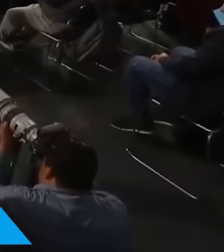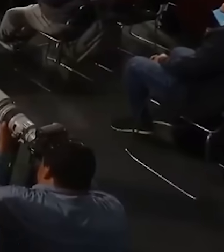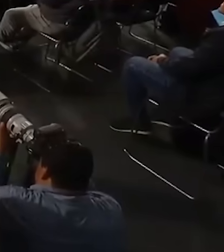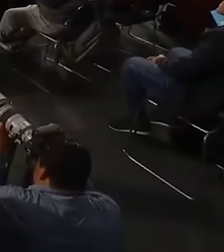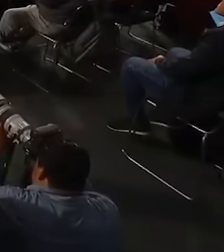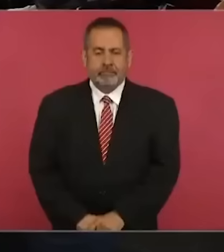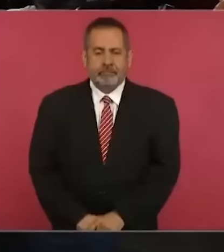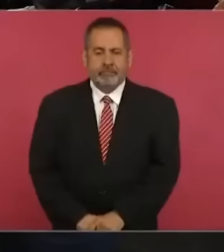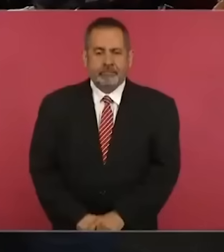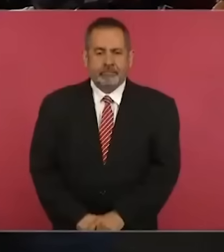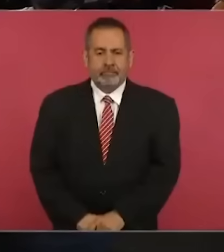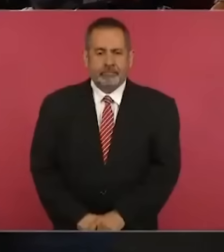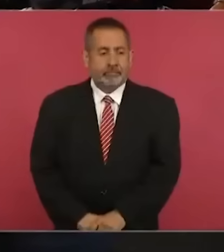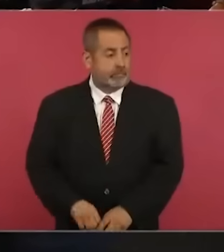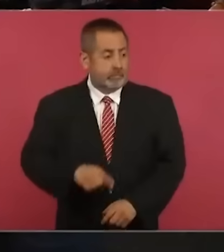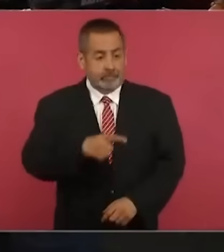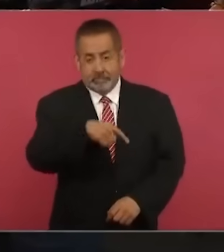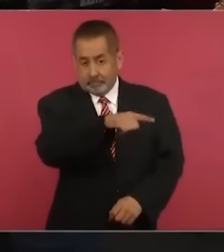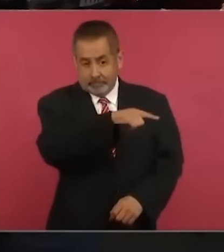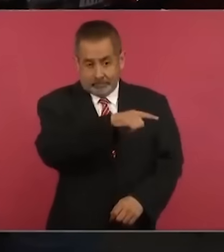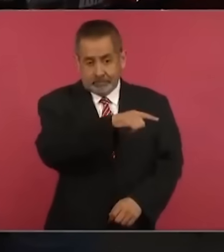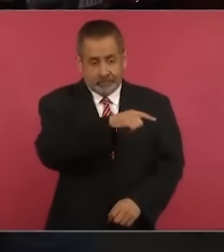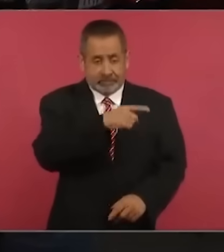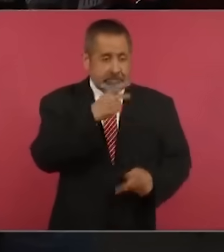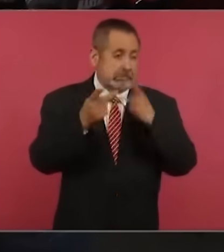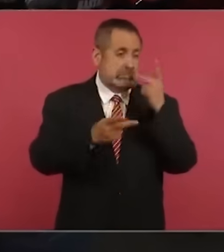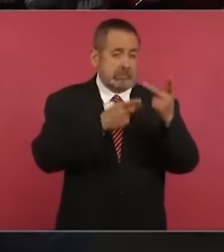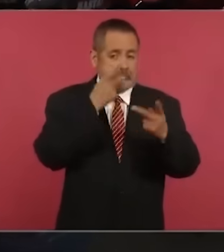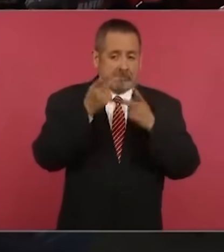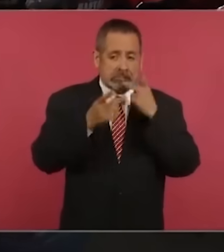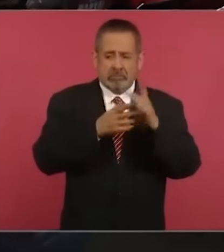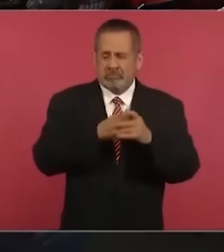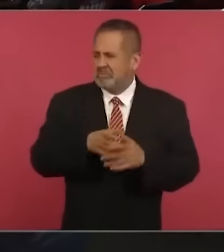hablando de que había desaparecido el